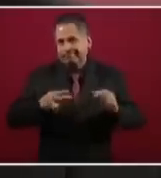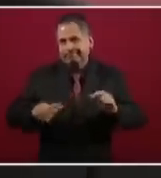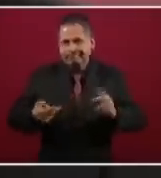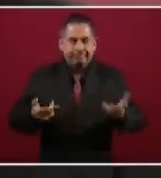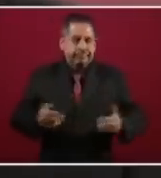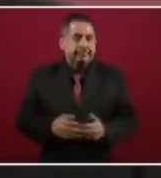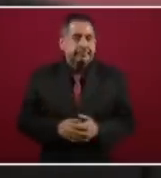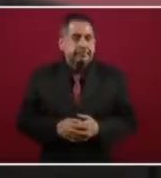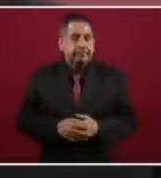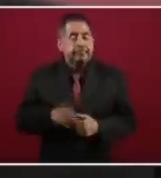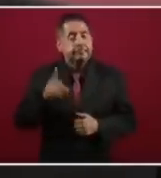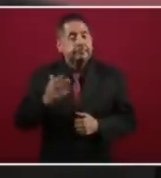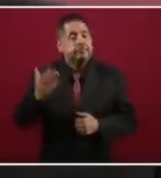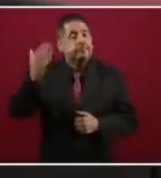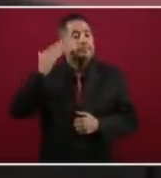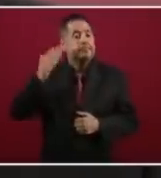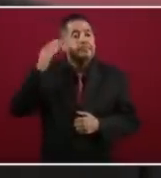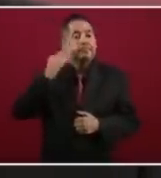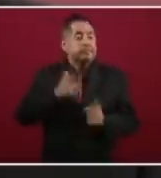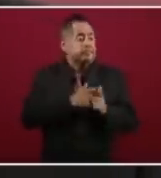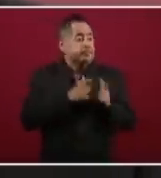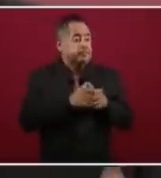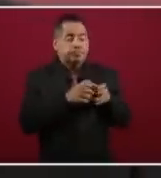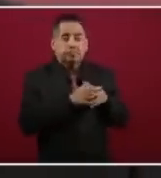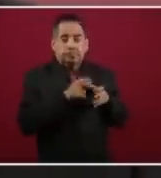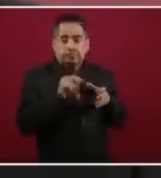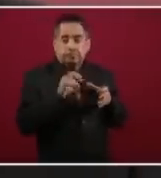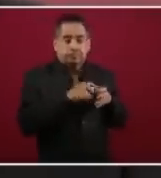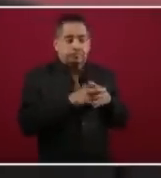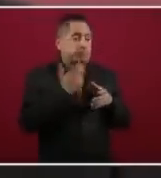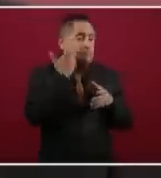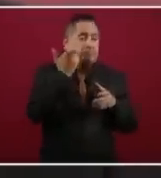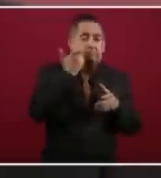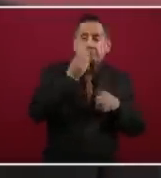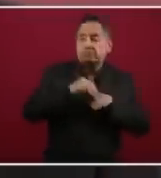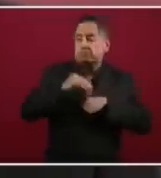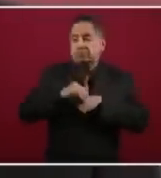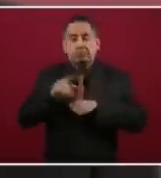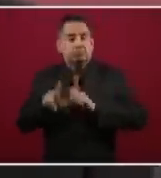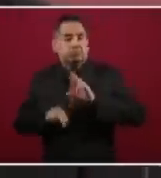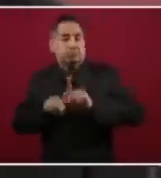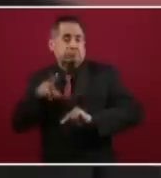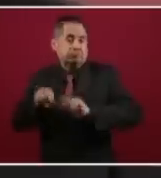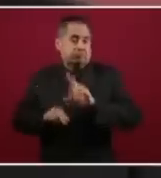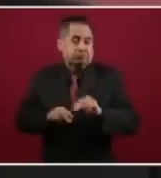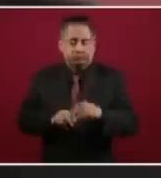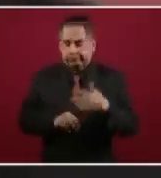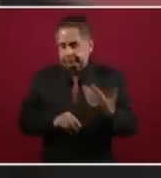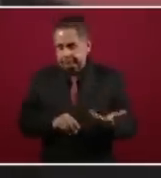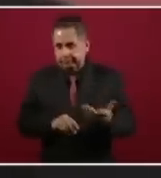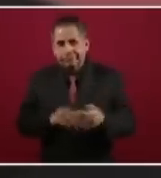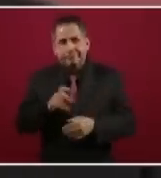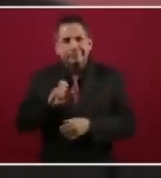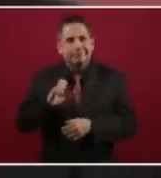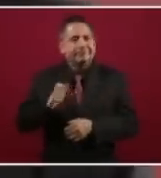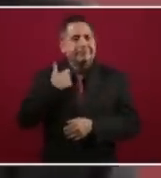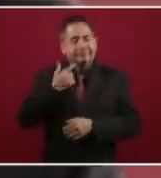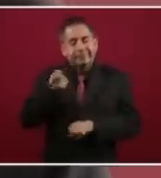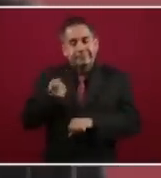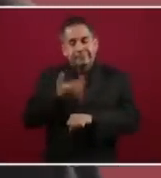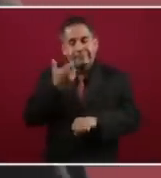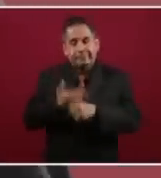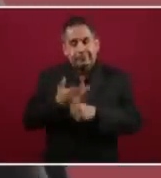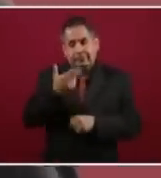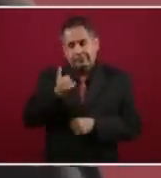Pero eso lo usaban de pretexto. Por eso los secretarios de Hacienda tenían